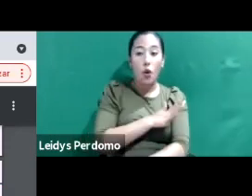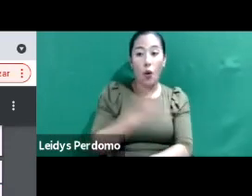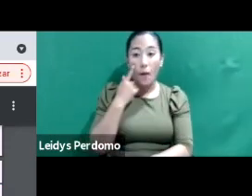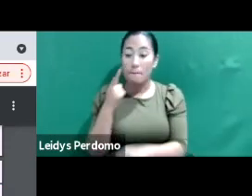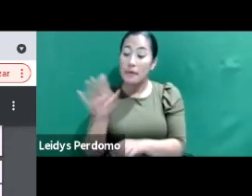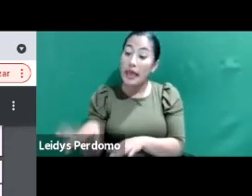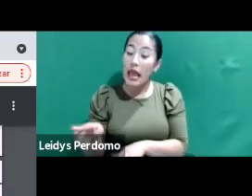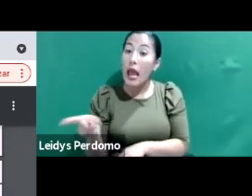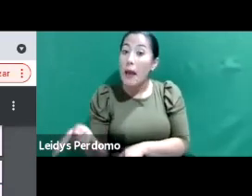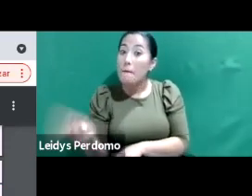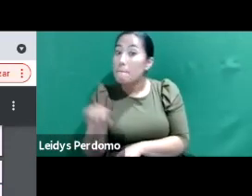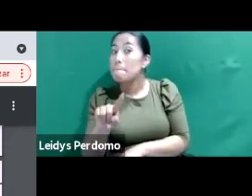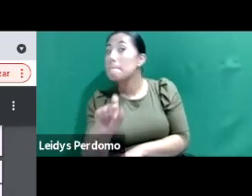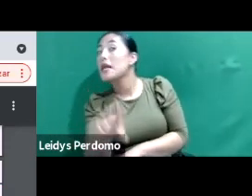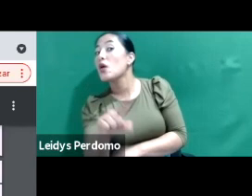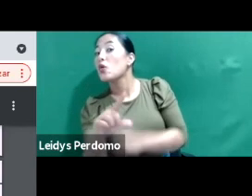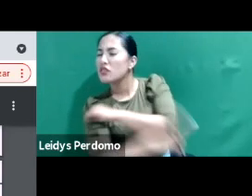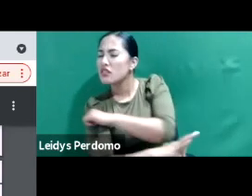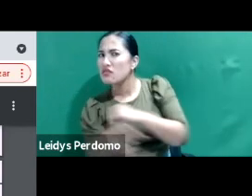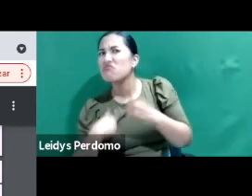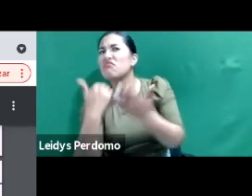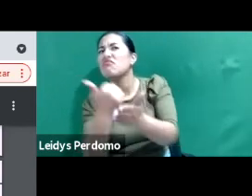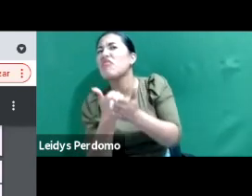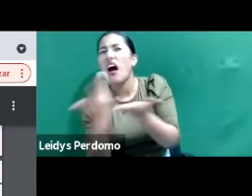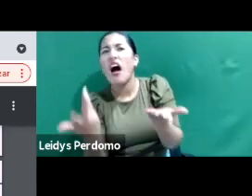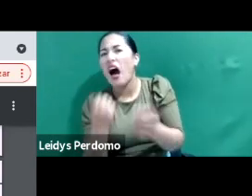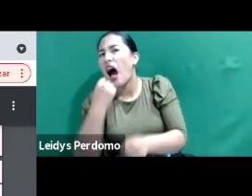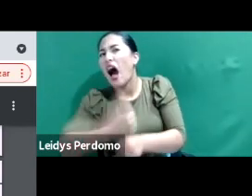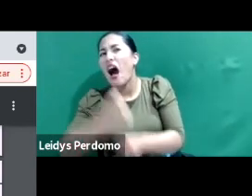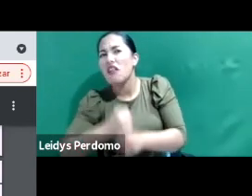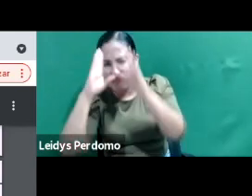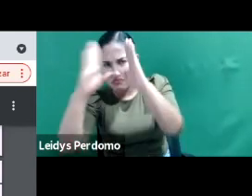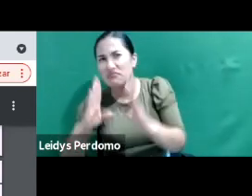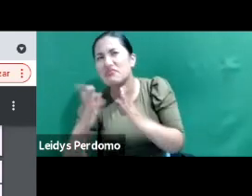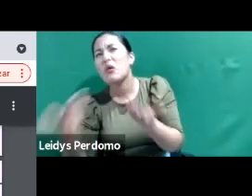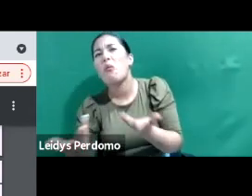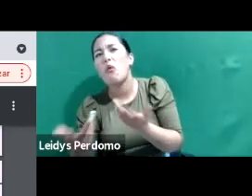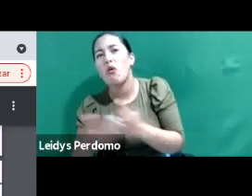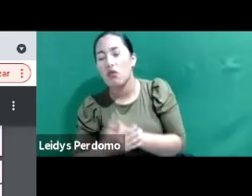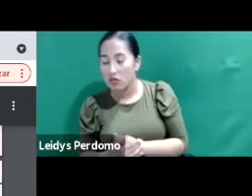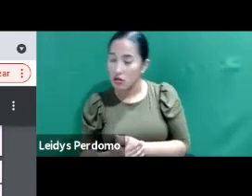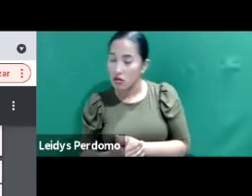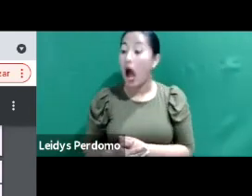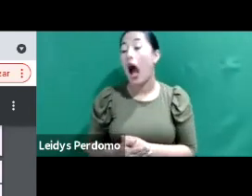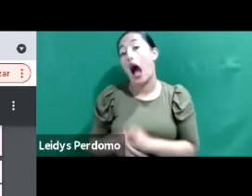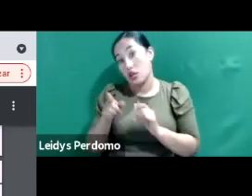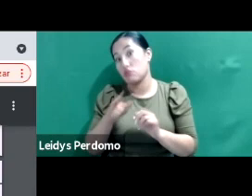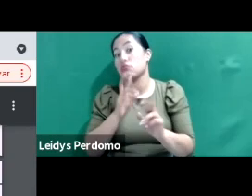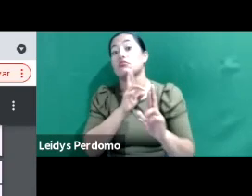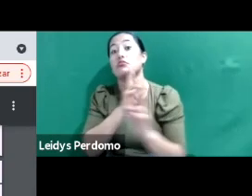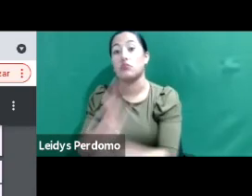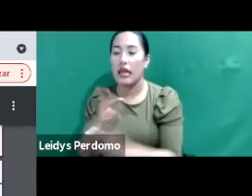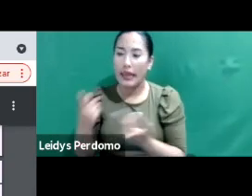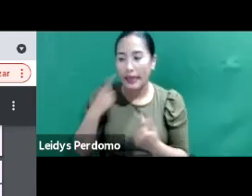pregúntale a su psicólogo, ¿desde dónde me está trabajando? Ellos te tienen que, es que te estoy trabajando regulación, es que te estoy trabajando esto.